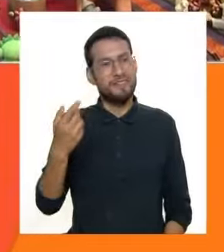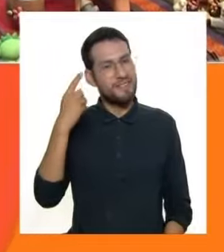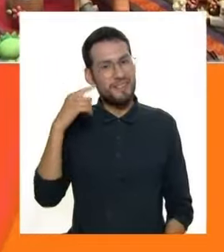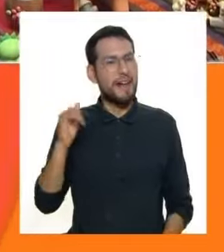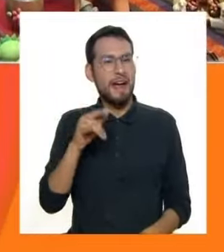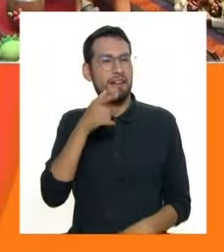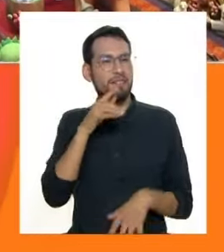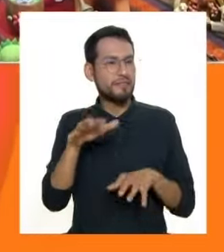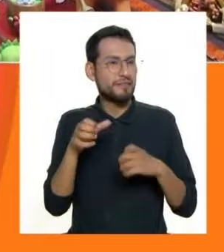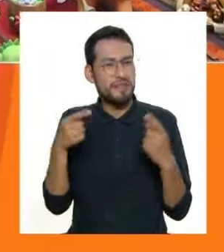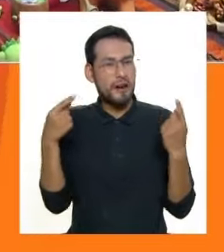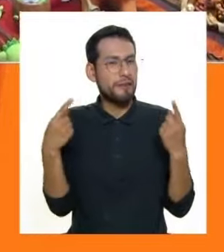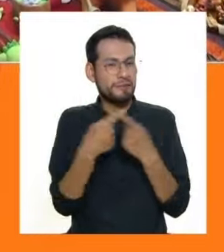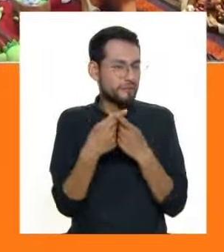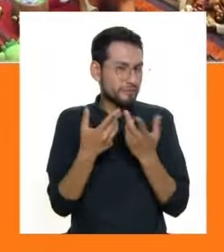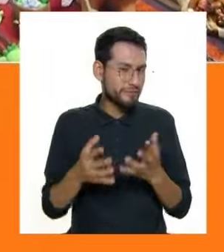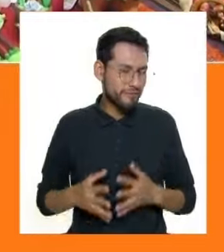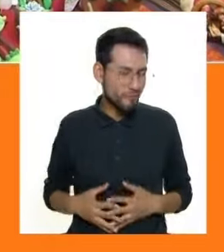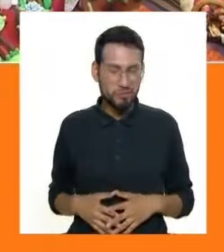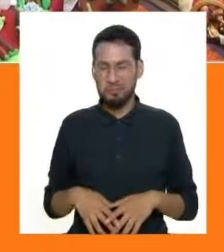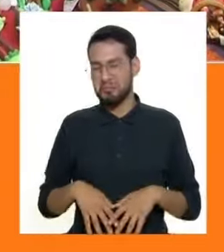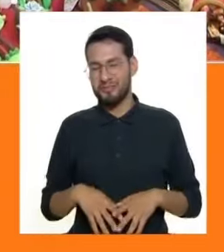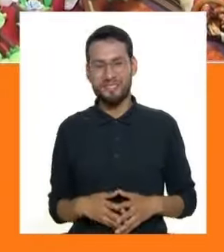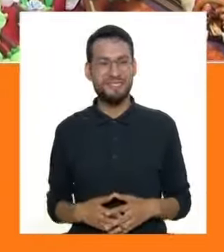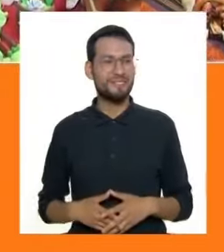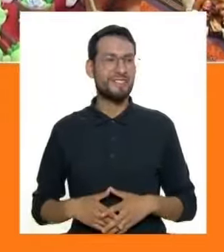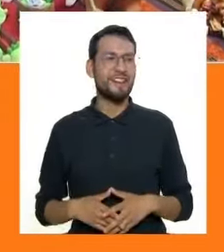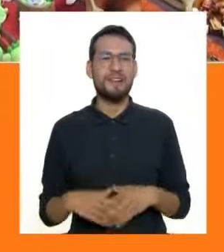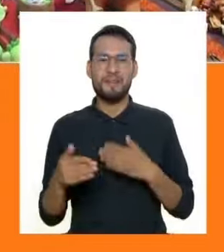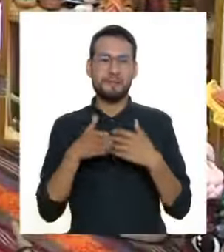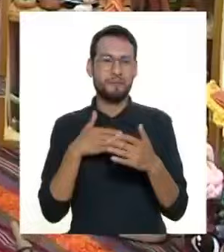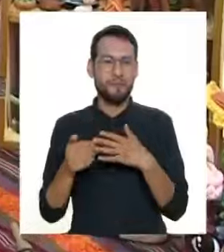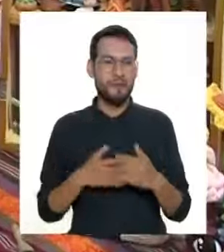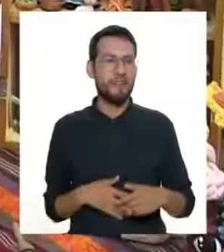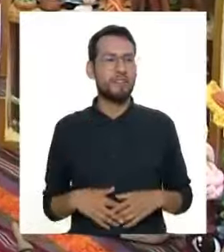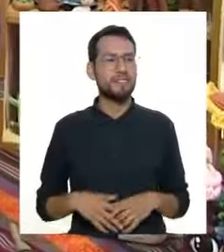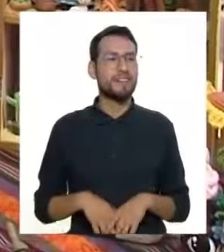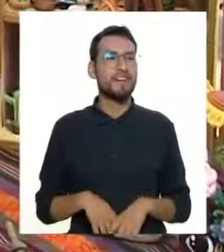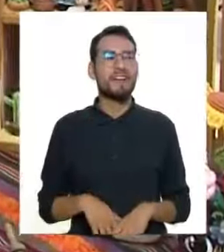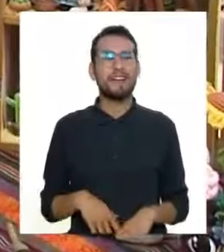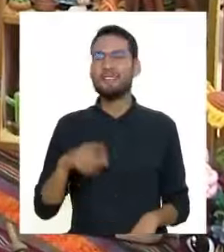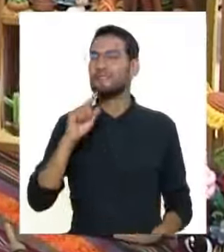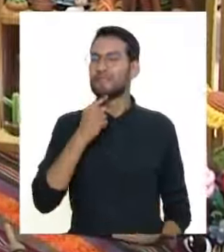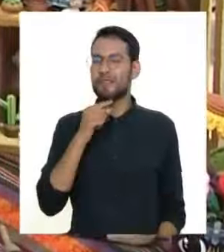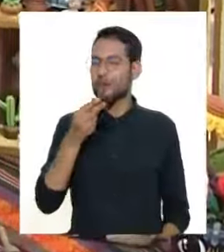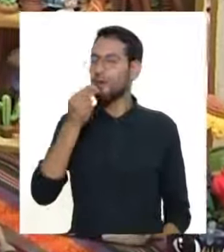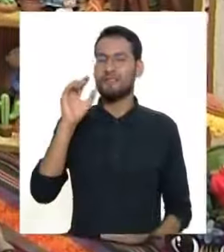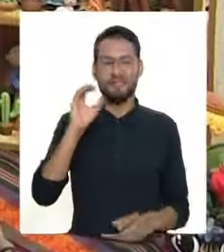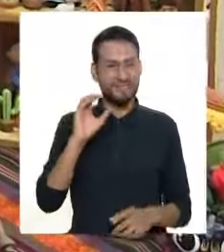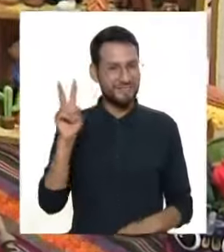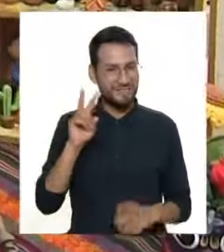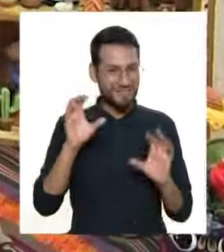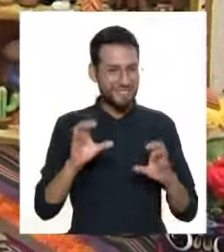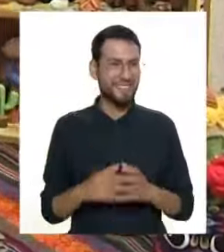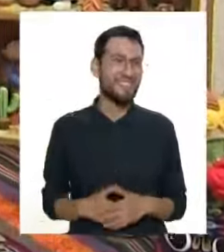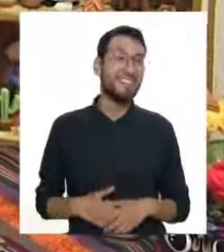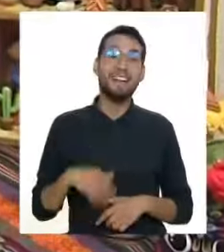le hizo tan bien su baño de hielo. No importa. Tiene que chupar un poquito más de limón para la vitamina C. De nuestro